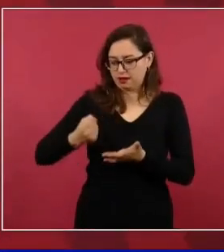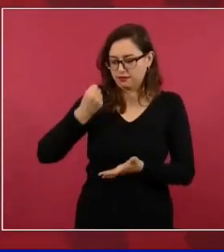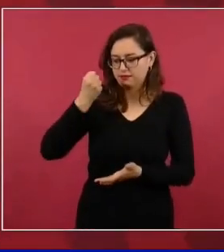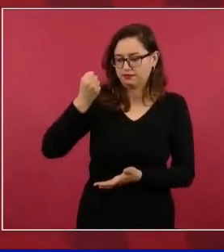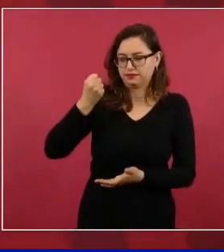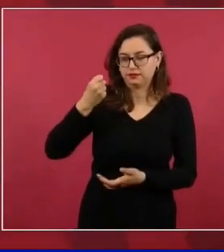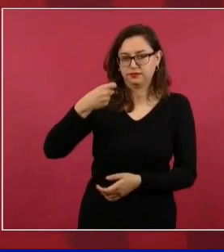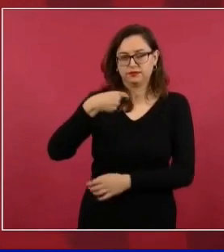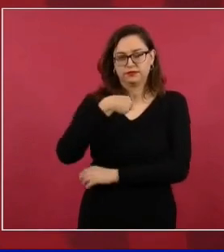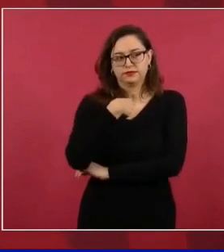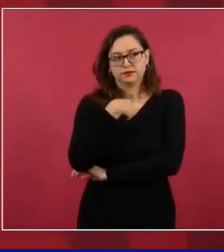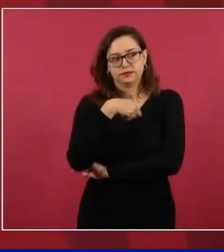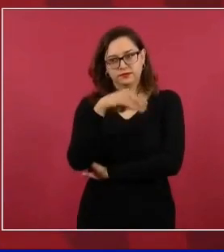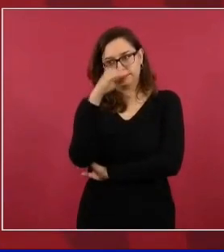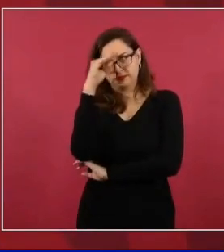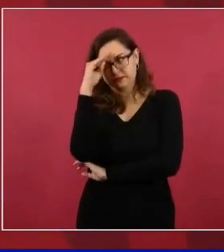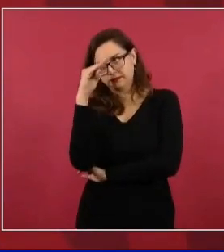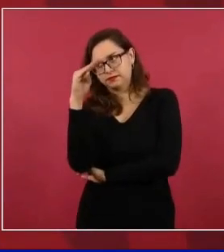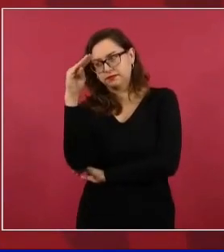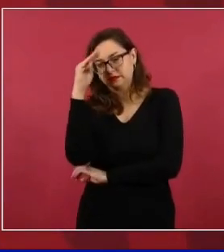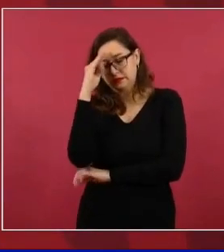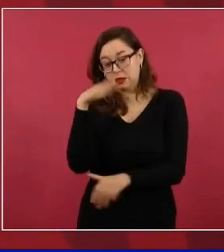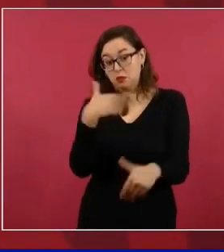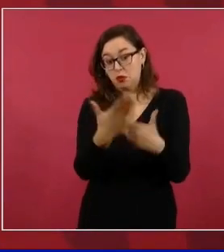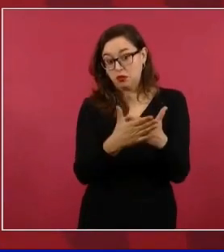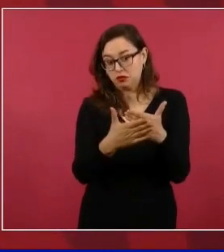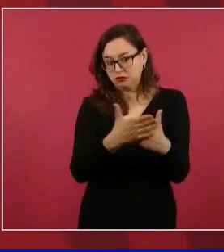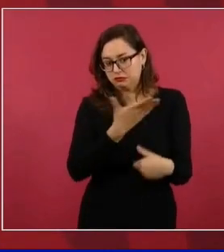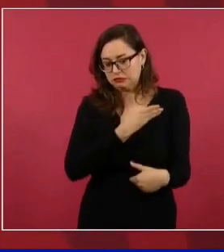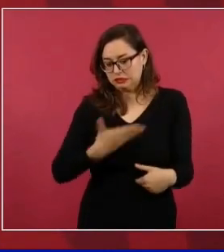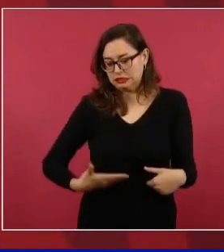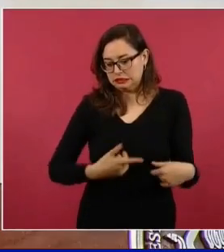¿y qué hacer con el Poder Judicial?